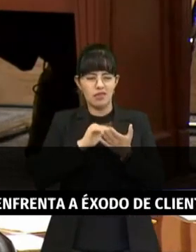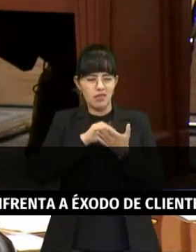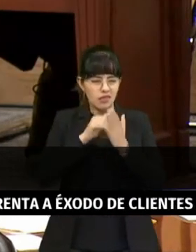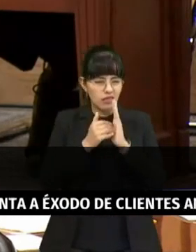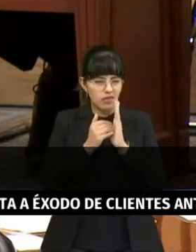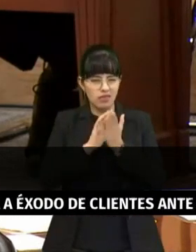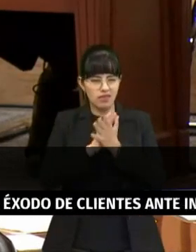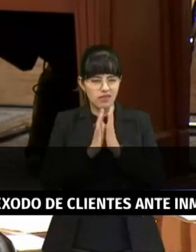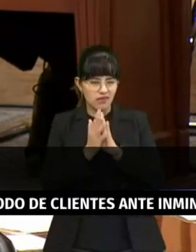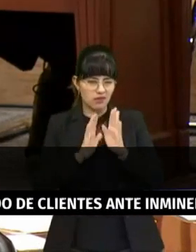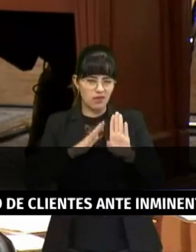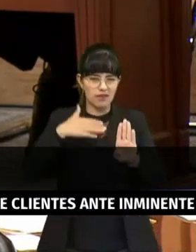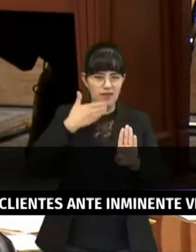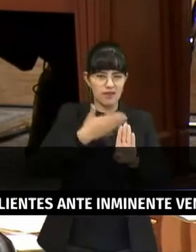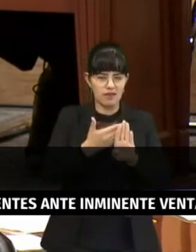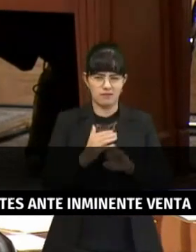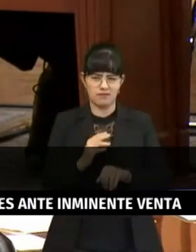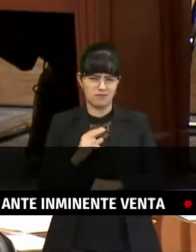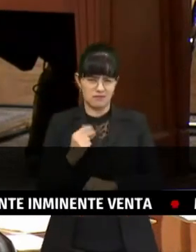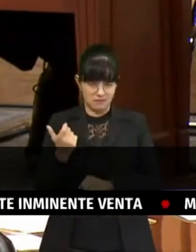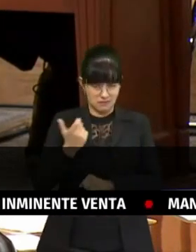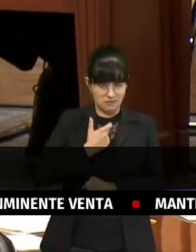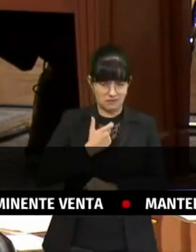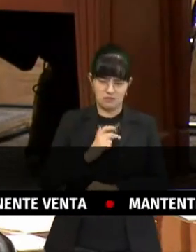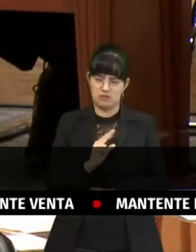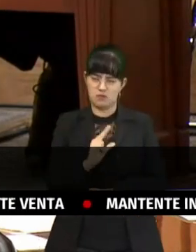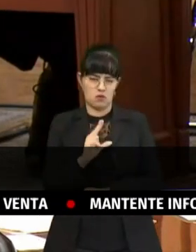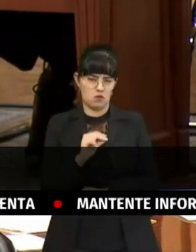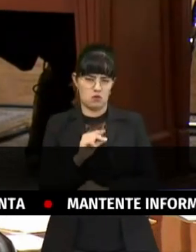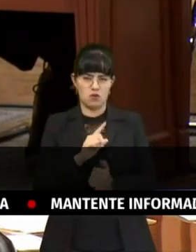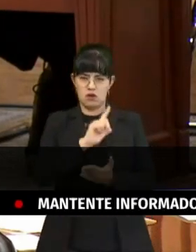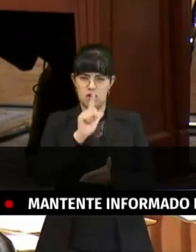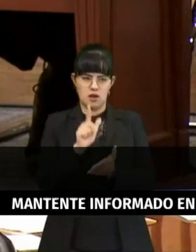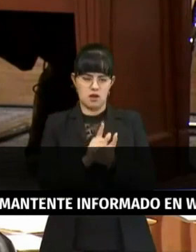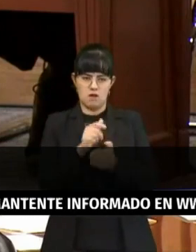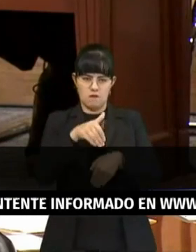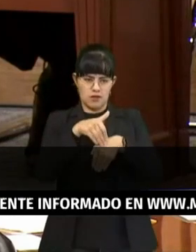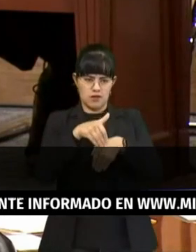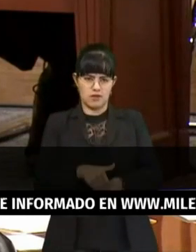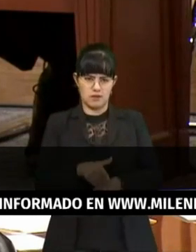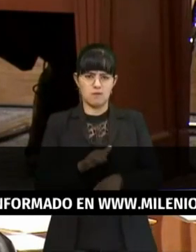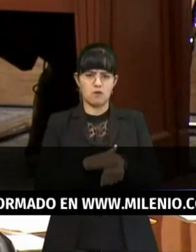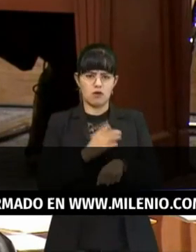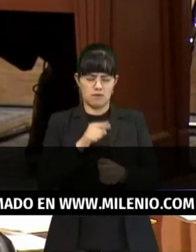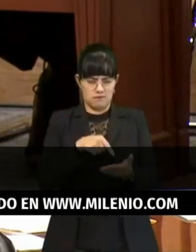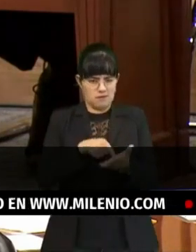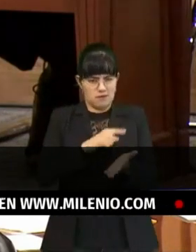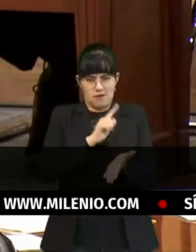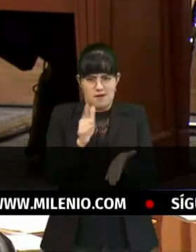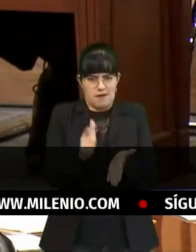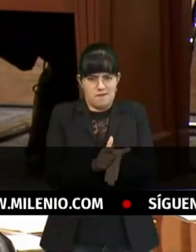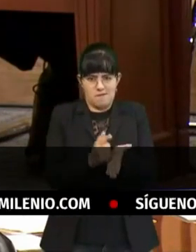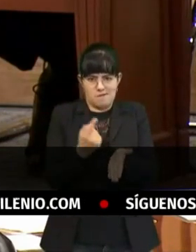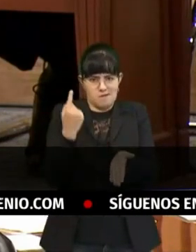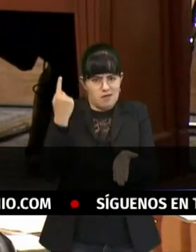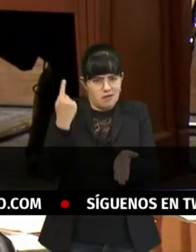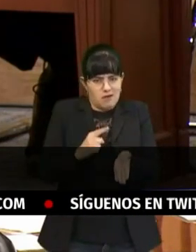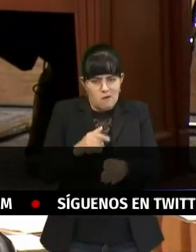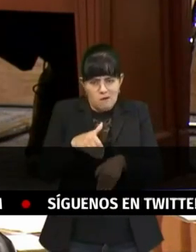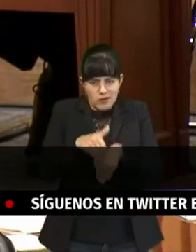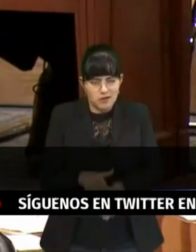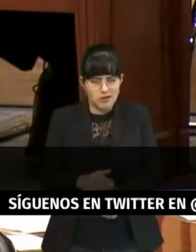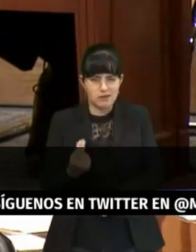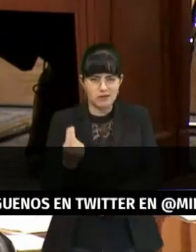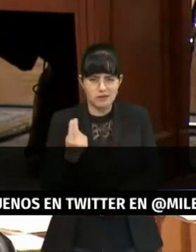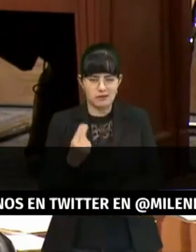Legislativo, y en donde ya se dio pues una pequeña rispidez con el representante de Morena, Eurípides Soto, quien pues comenzó a